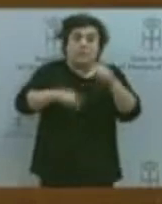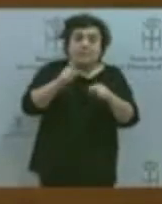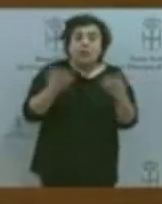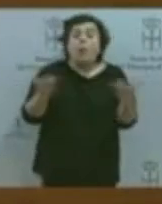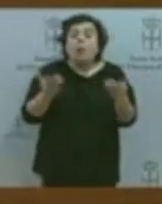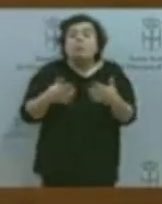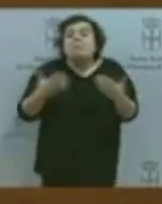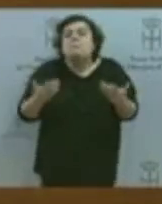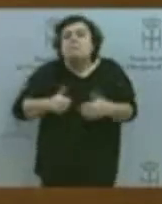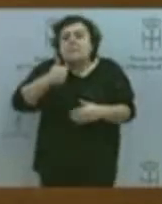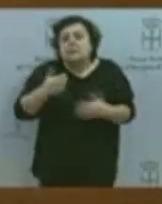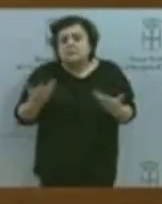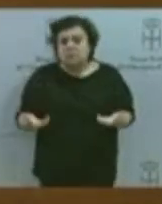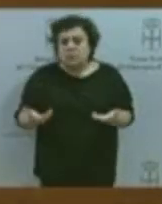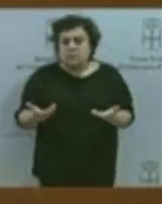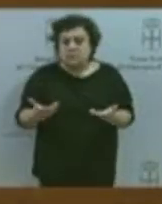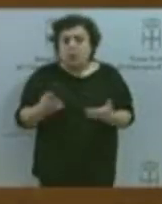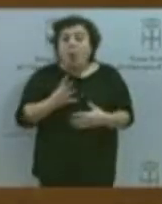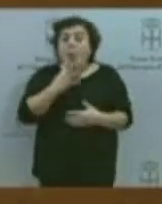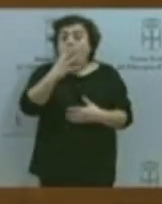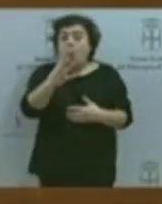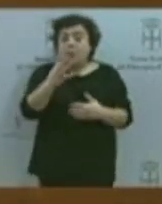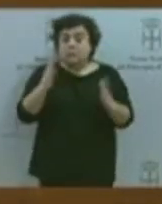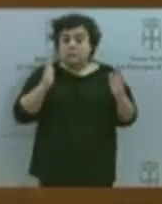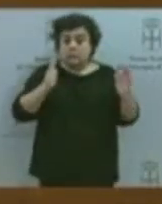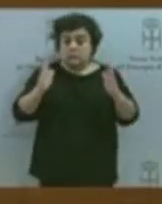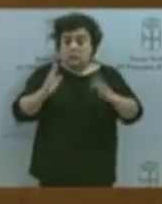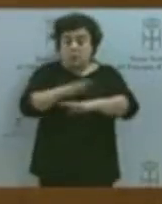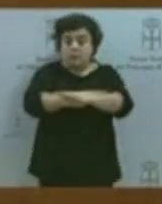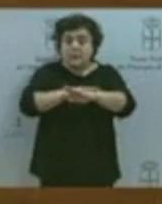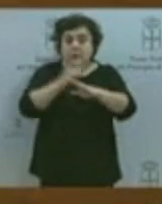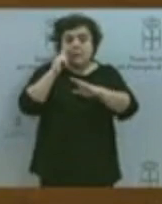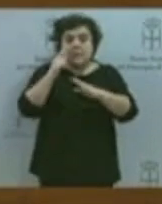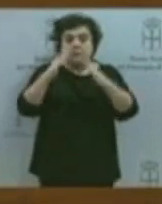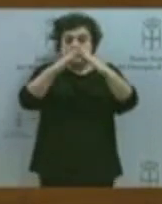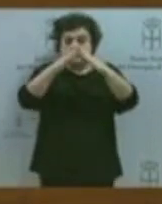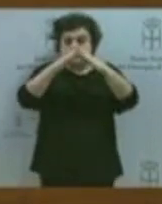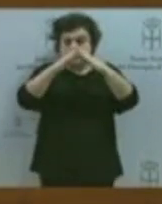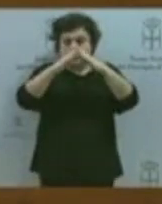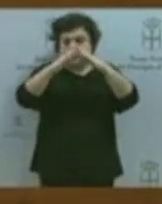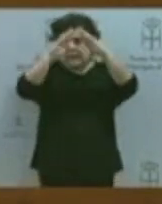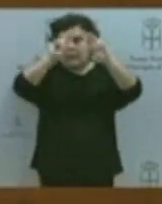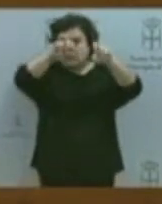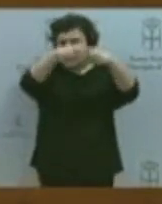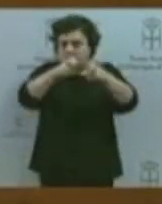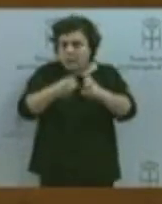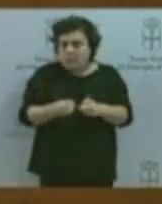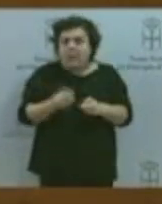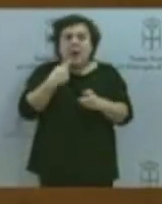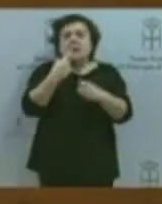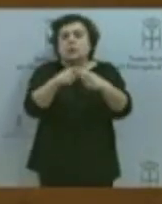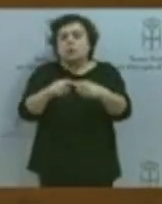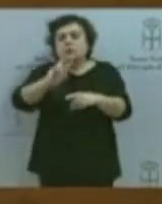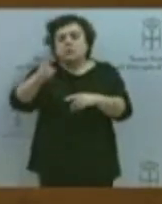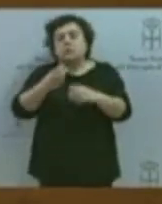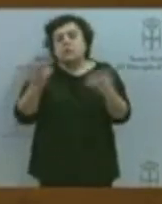podemos renovar los tejados y algunas cuestiones más de urgencia. Y yo en eso estoy, a eso me dedico y trabajo